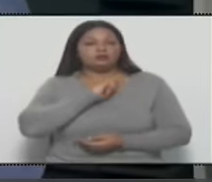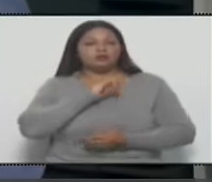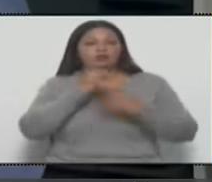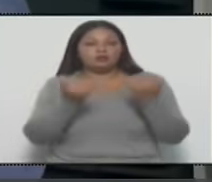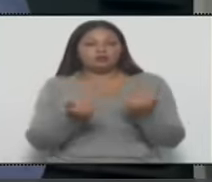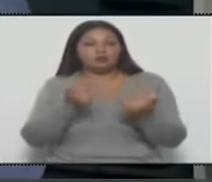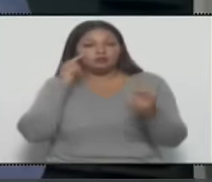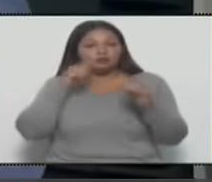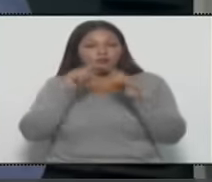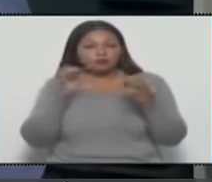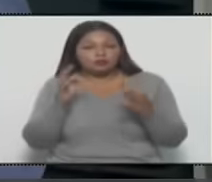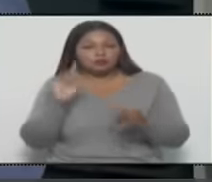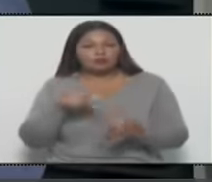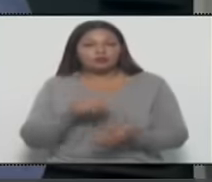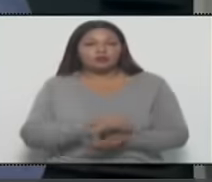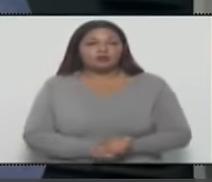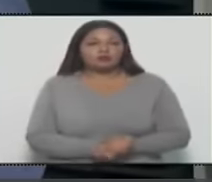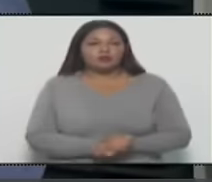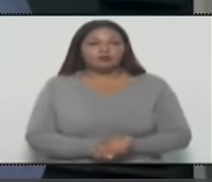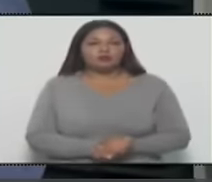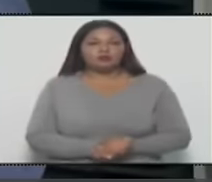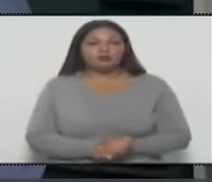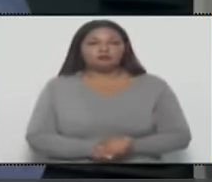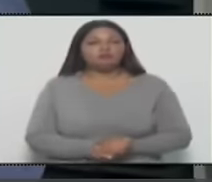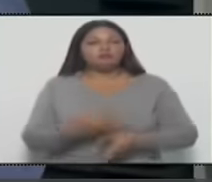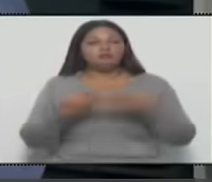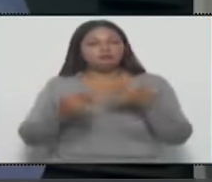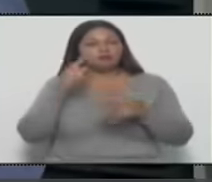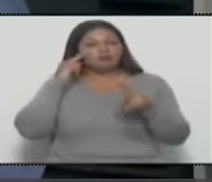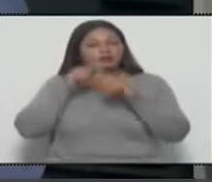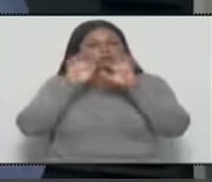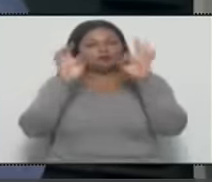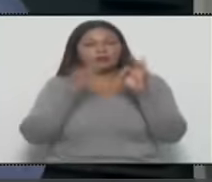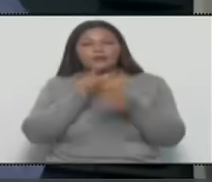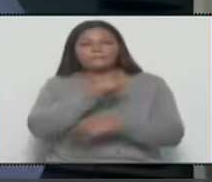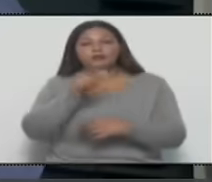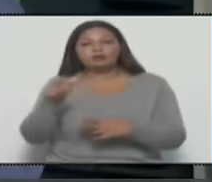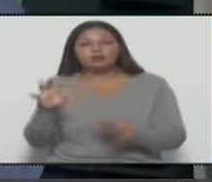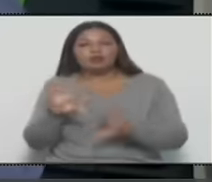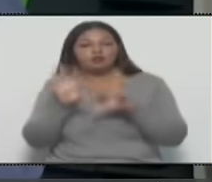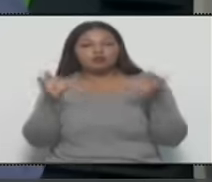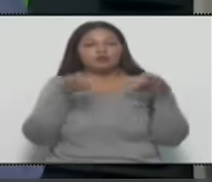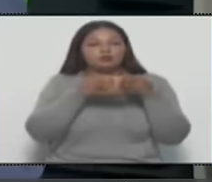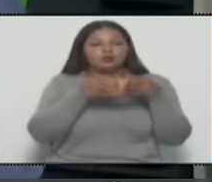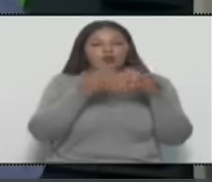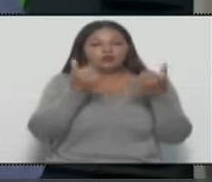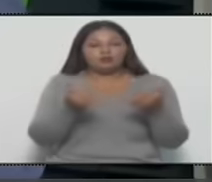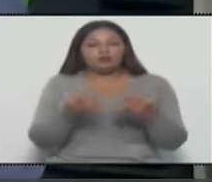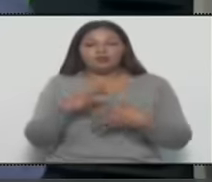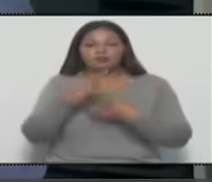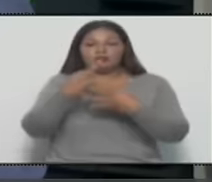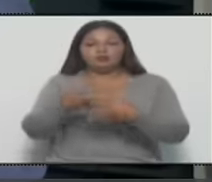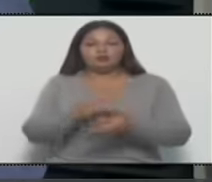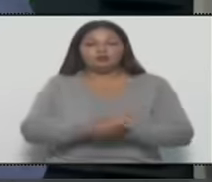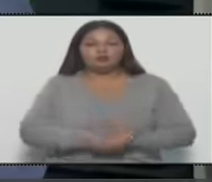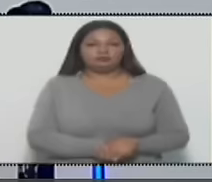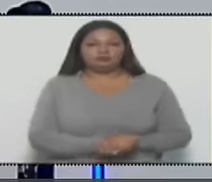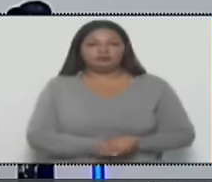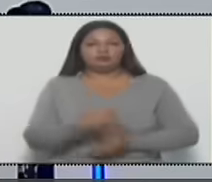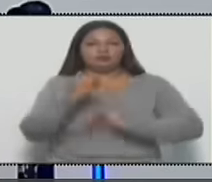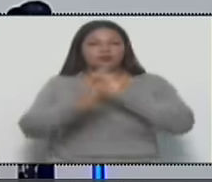que justamente este tipo de personas o agrupaciones o intereses, ¿verdad?,